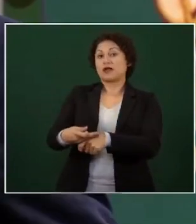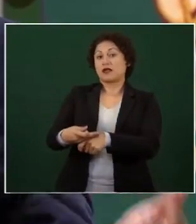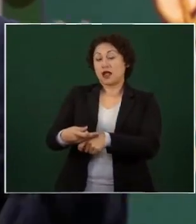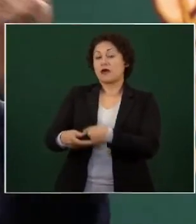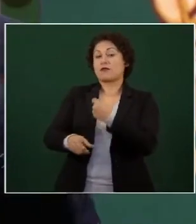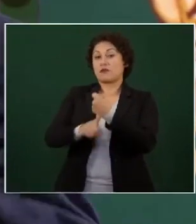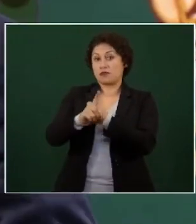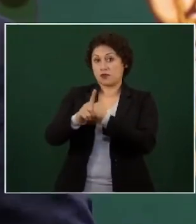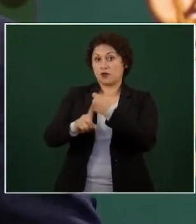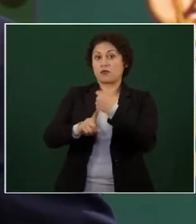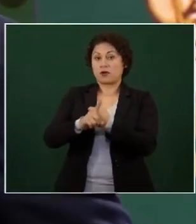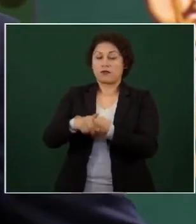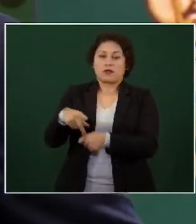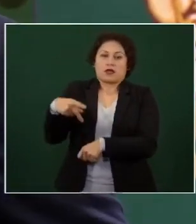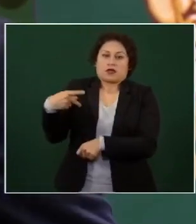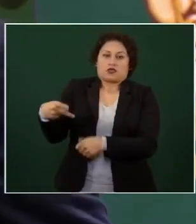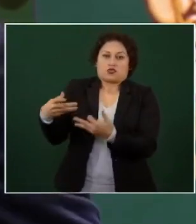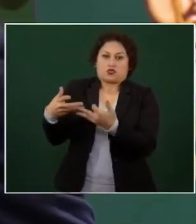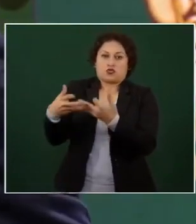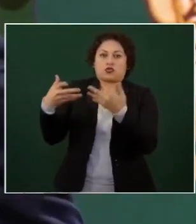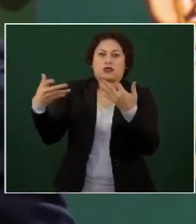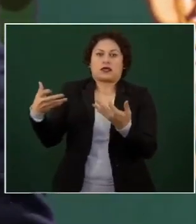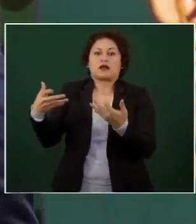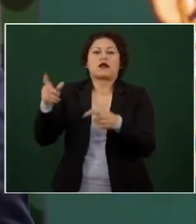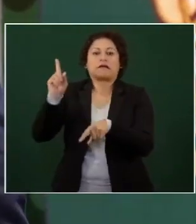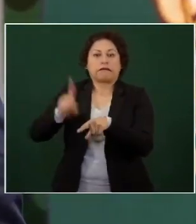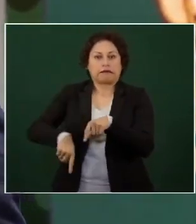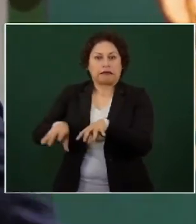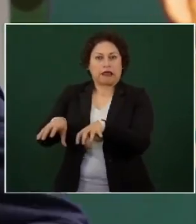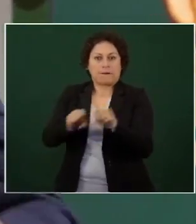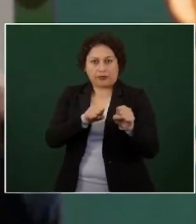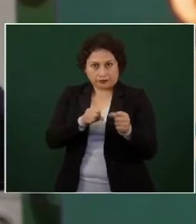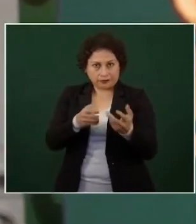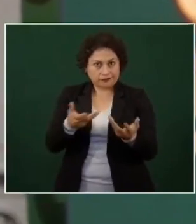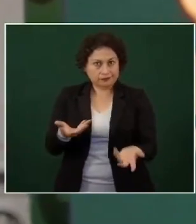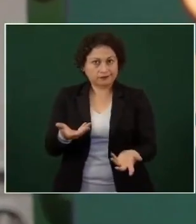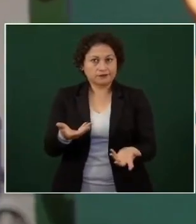entonces les expropiaron tierras porque